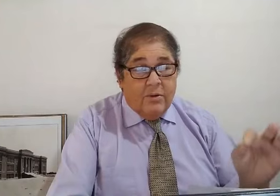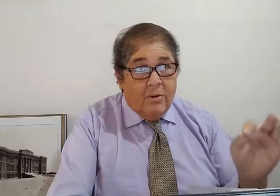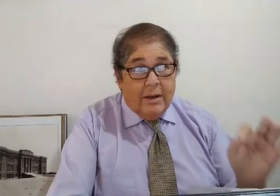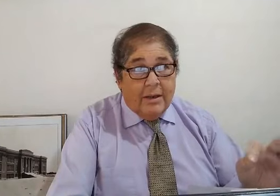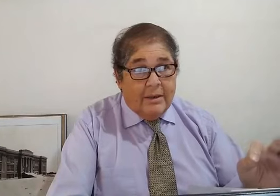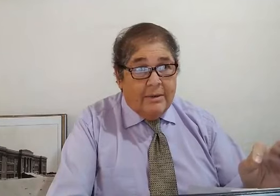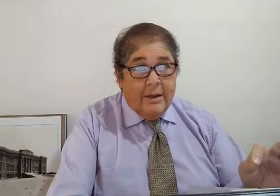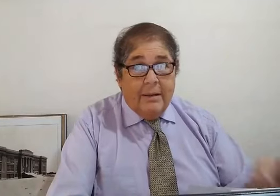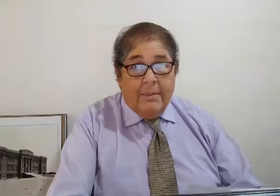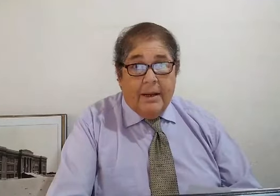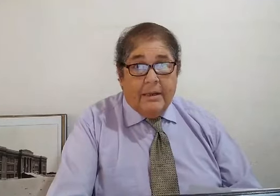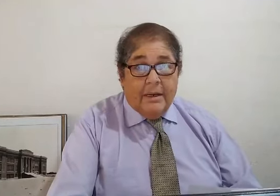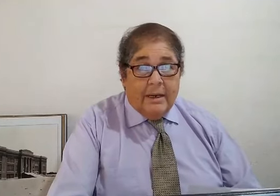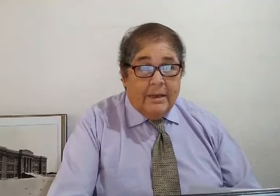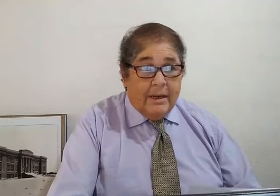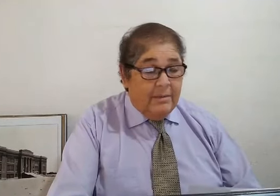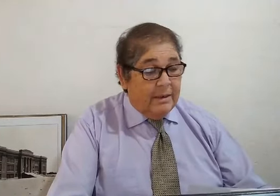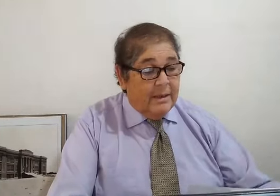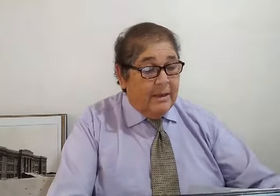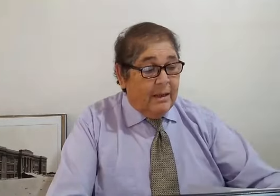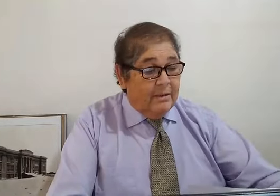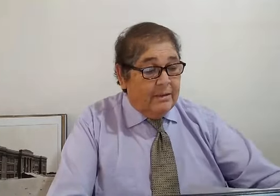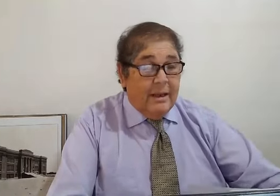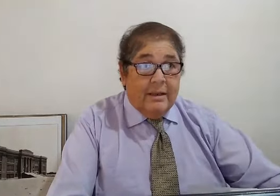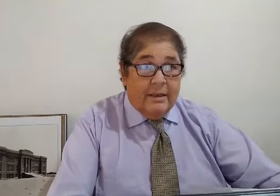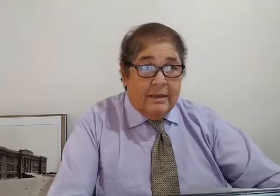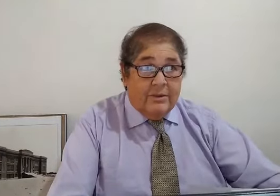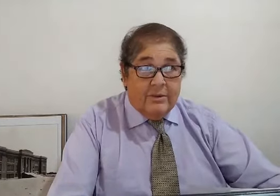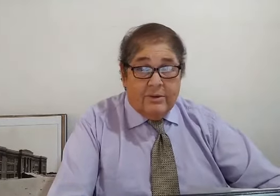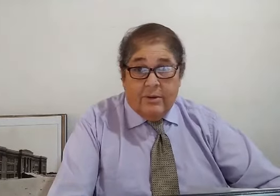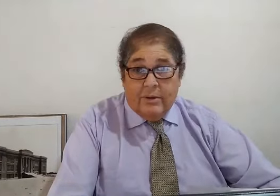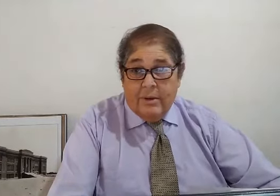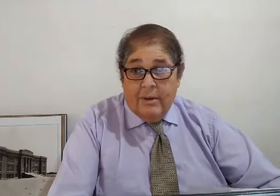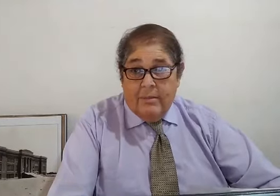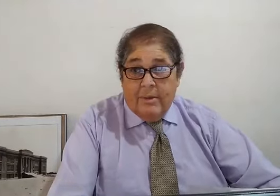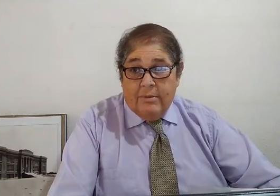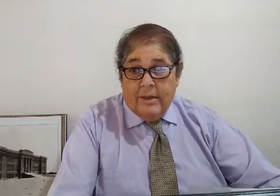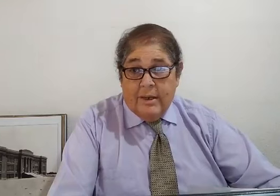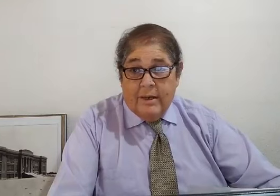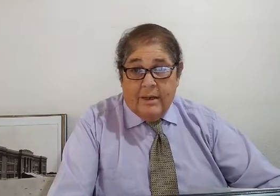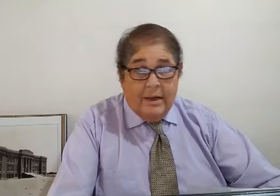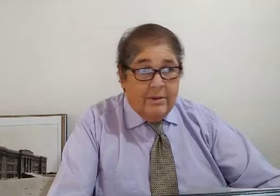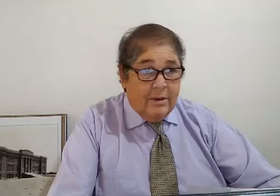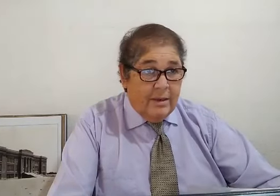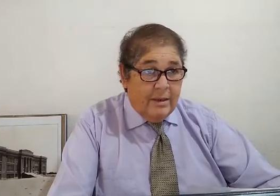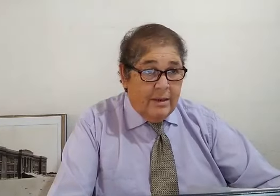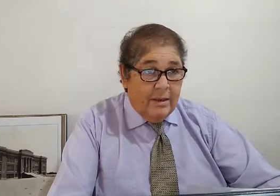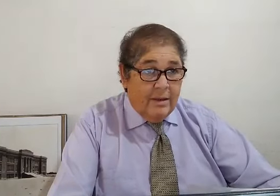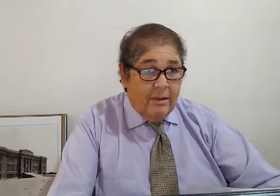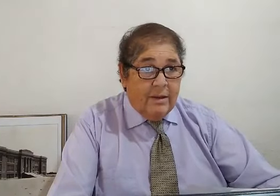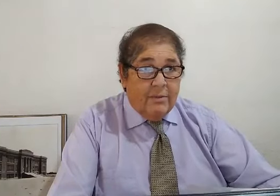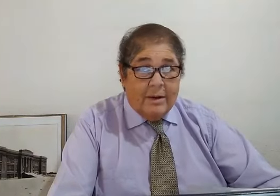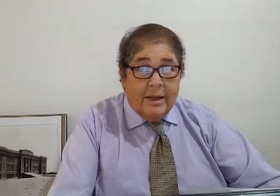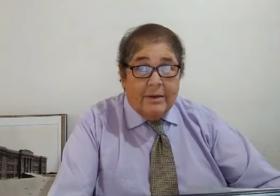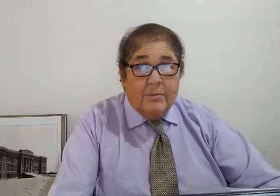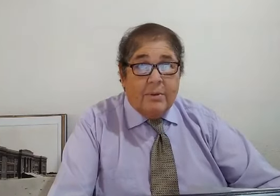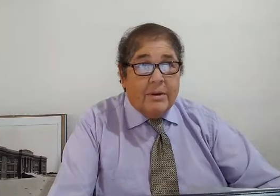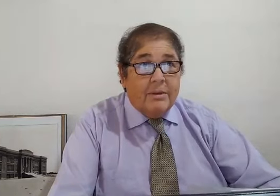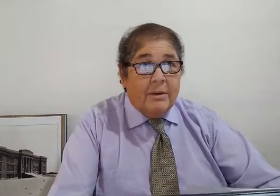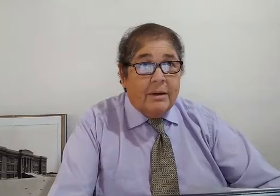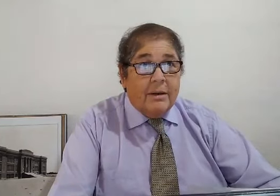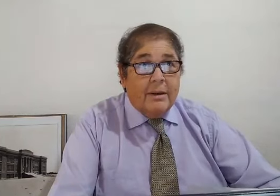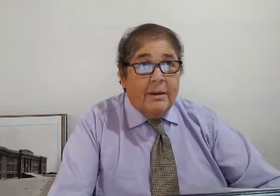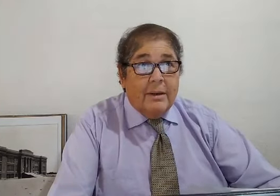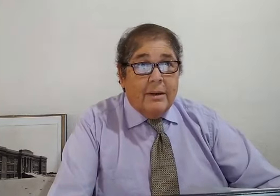muy concretas para tratar de revertir esta decisión. Vamos a dejar de lado aquí, vamos a guardar un